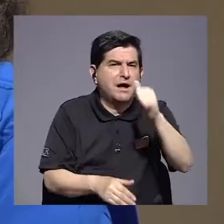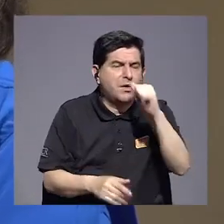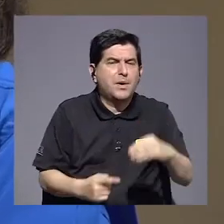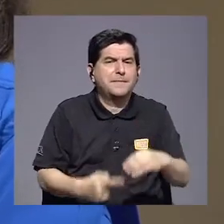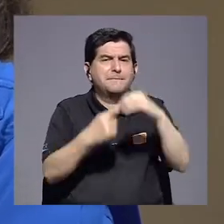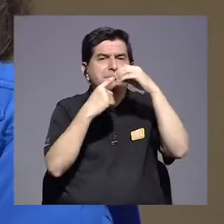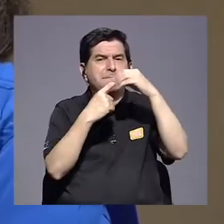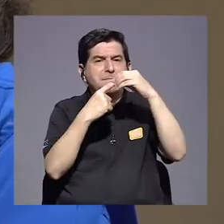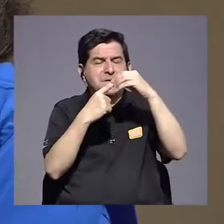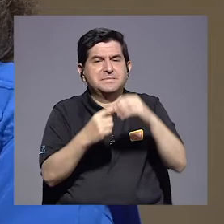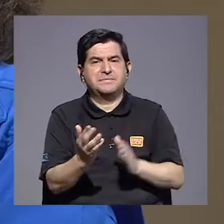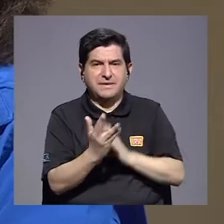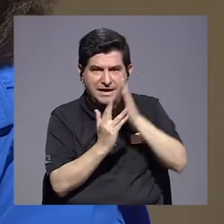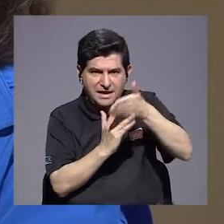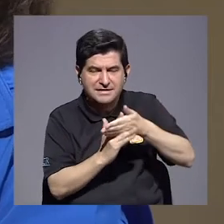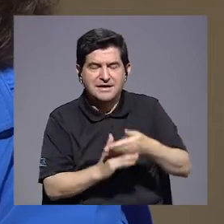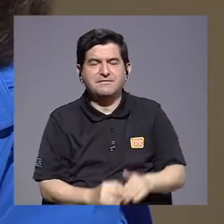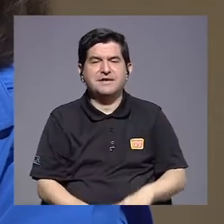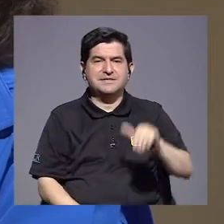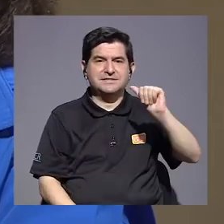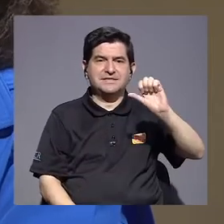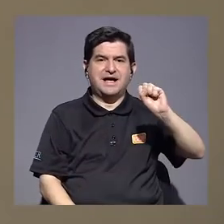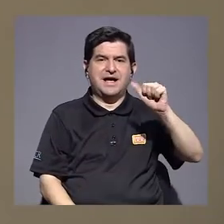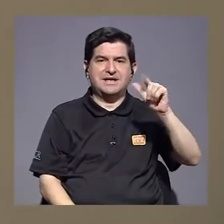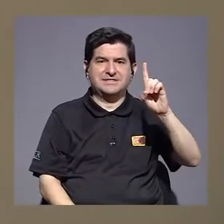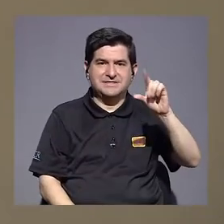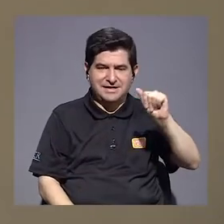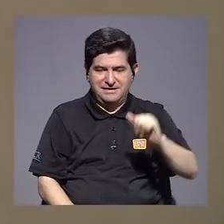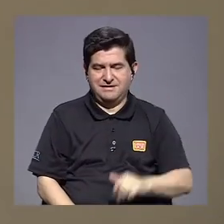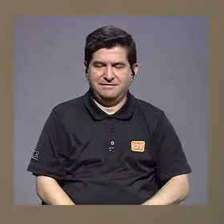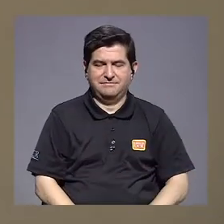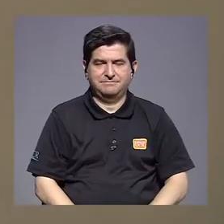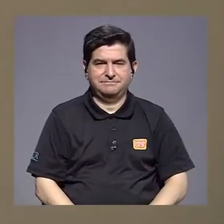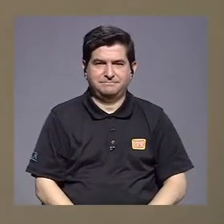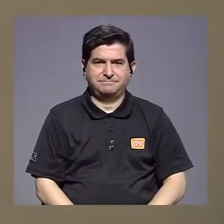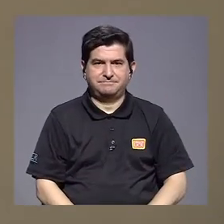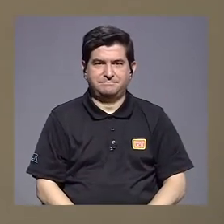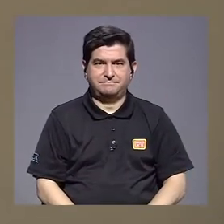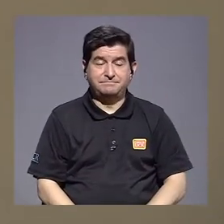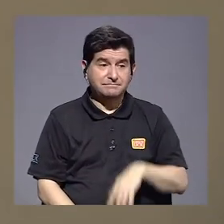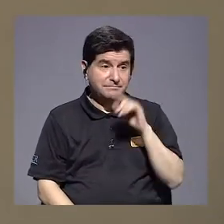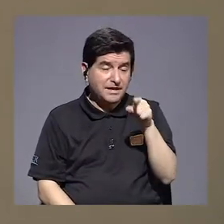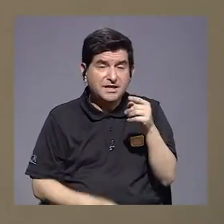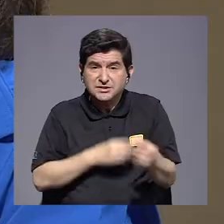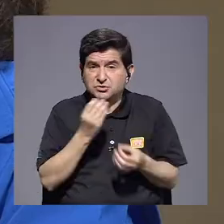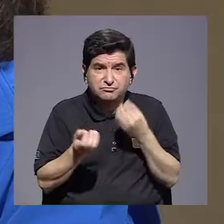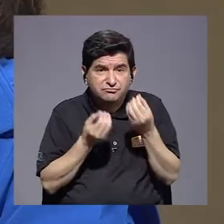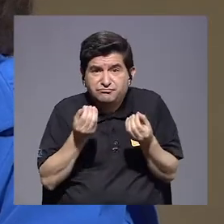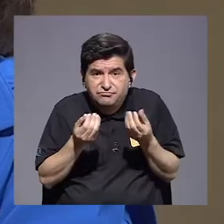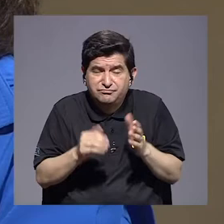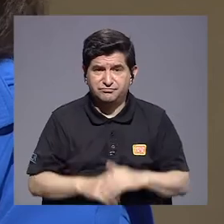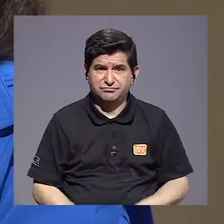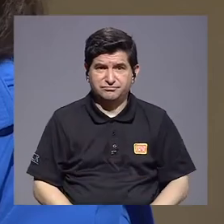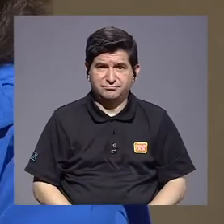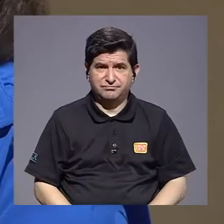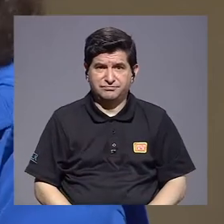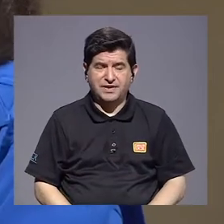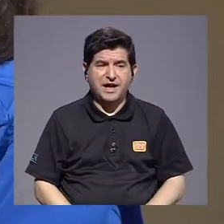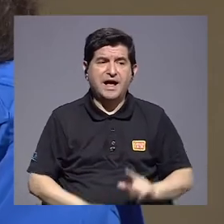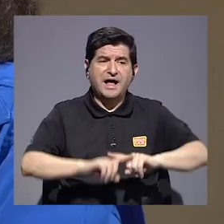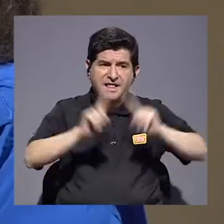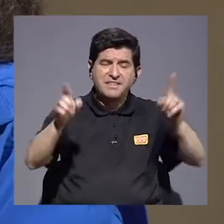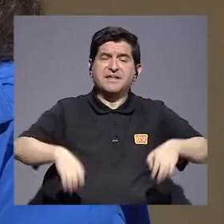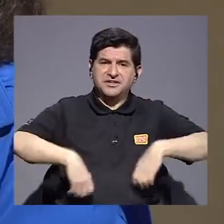agua principalmente se da a través de asociaciones de acueductos comunales, las ASADAS. Y esto hace que se